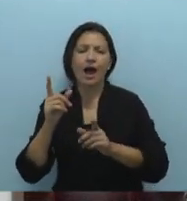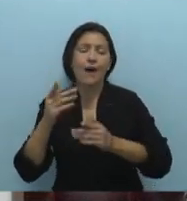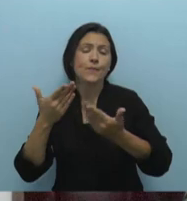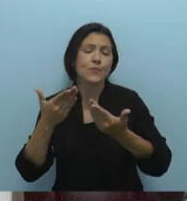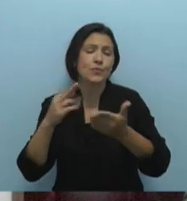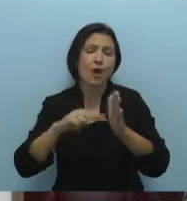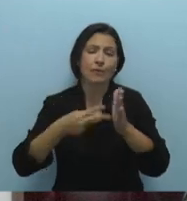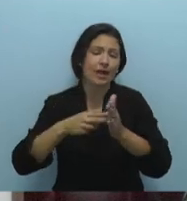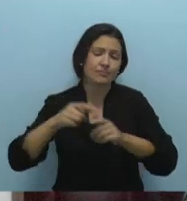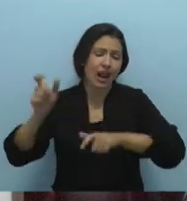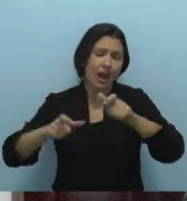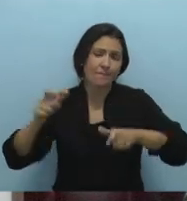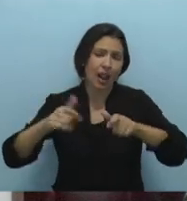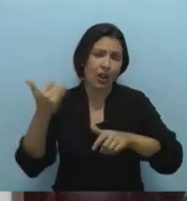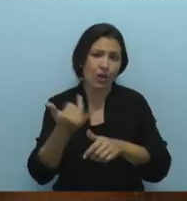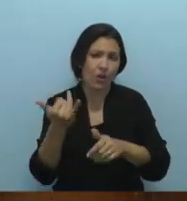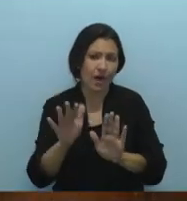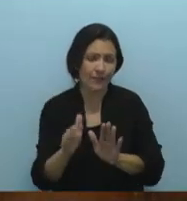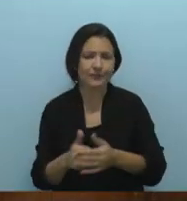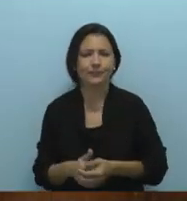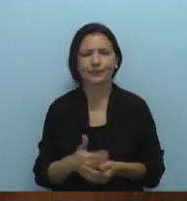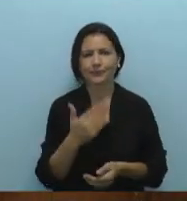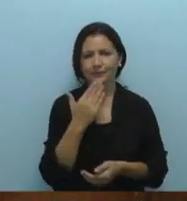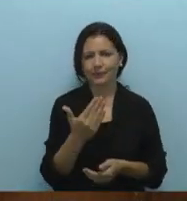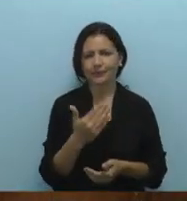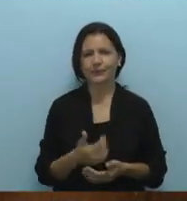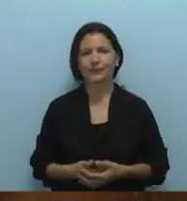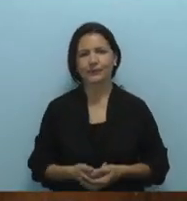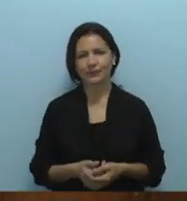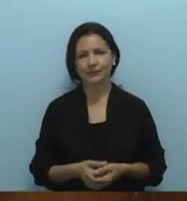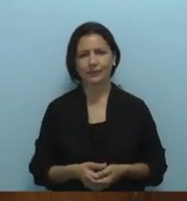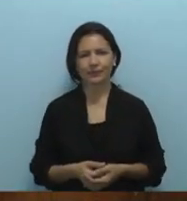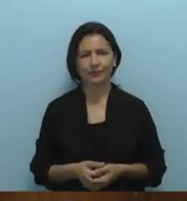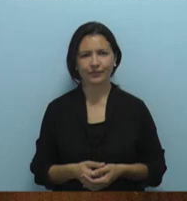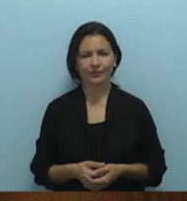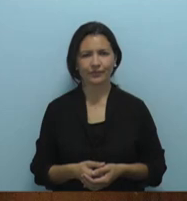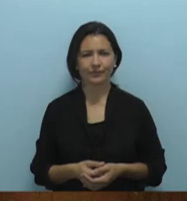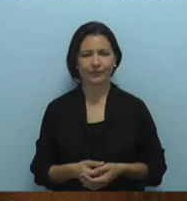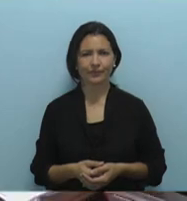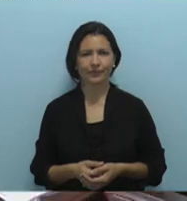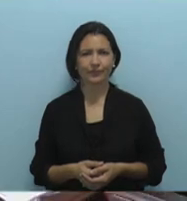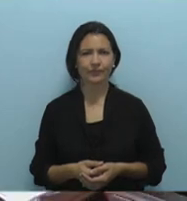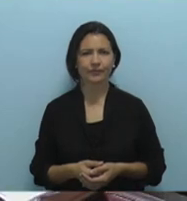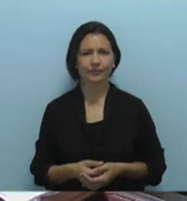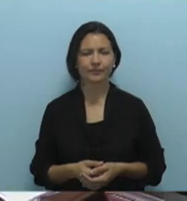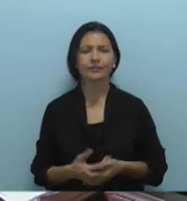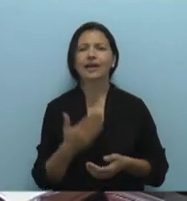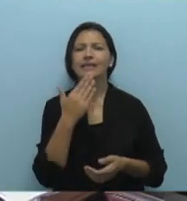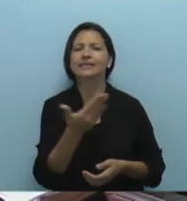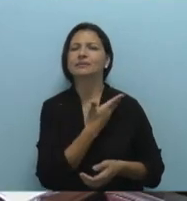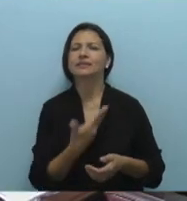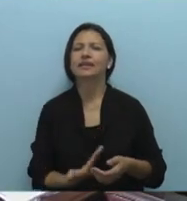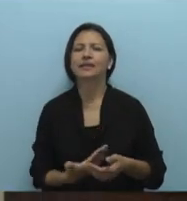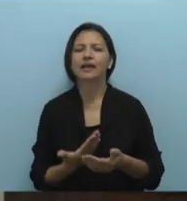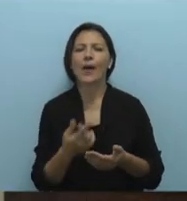humano. Muchísimas gracias. Gracias, diputada. Nuevamente tiene la palabra la diputada Natalia Armas Velavi. Gracias, señora presidenta.